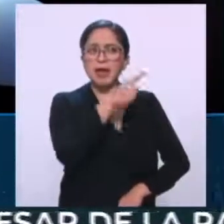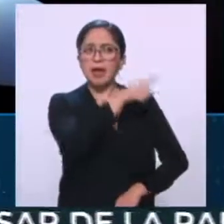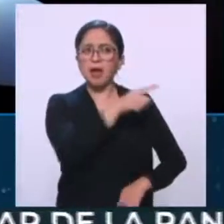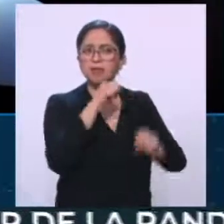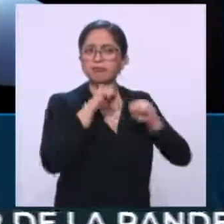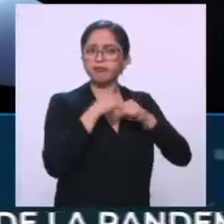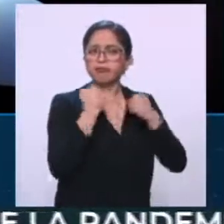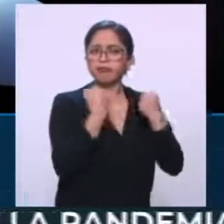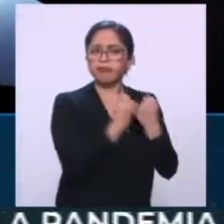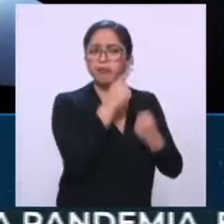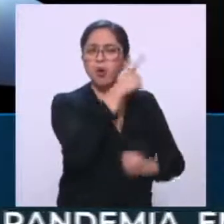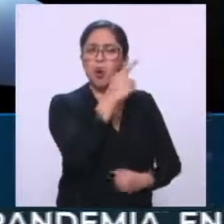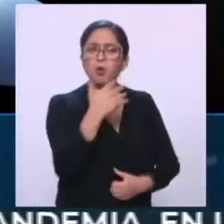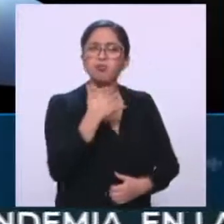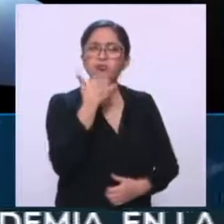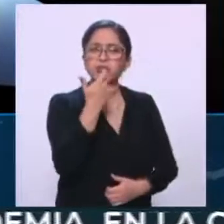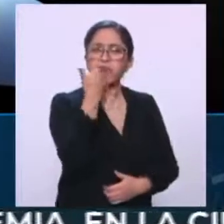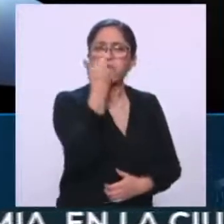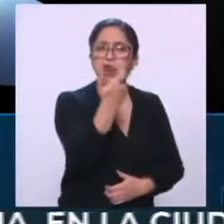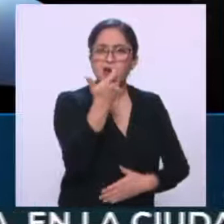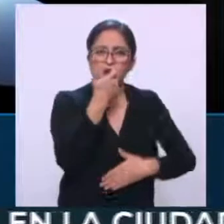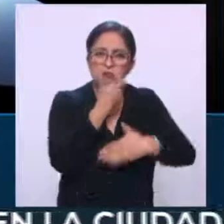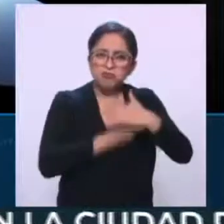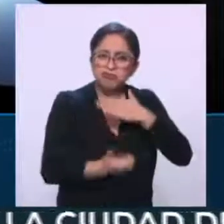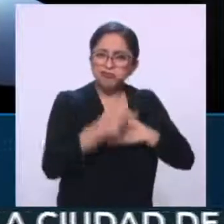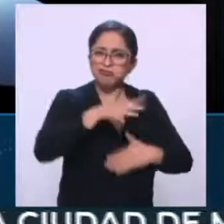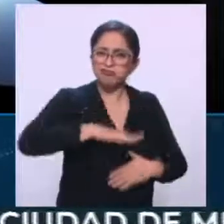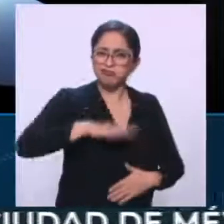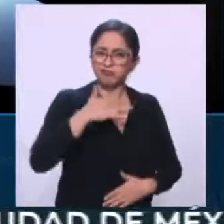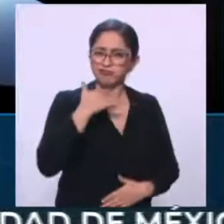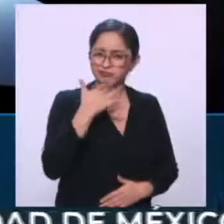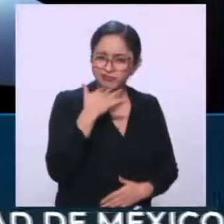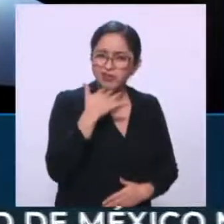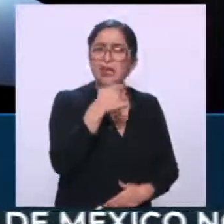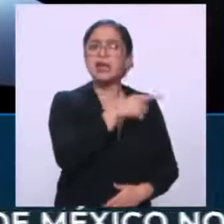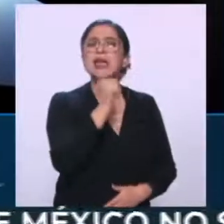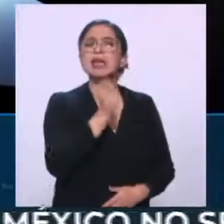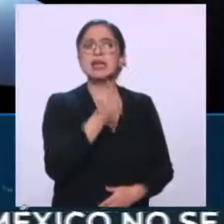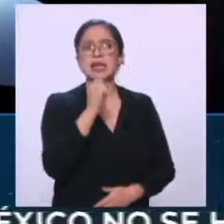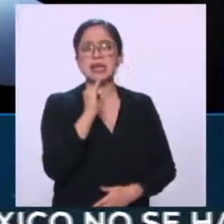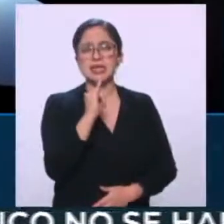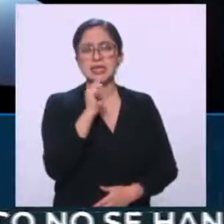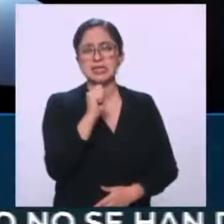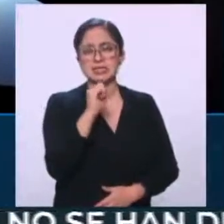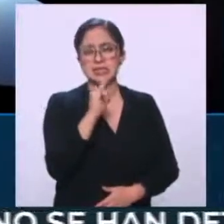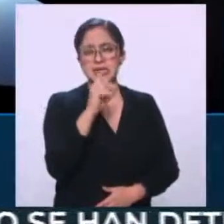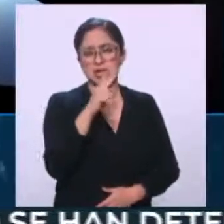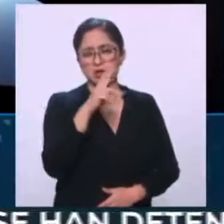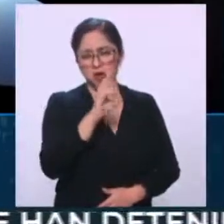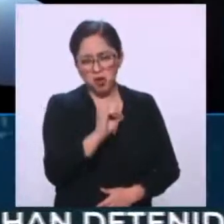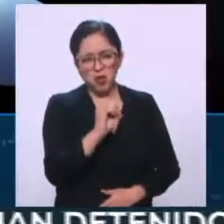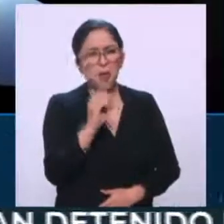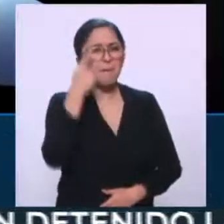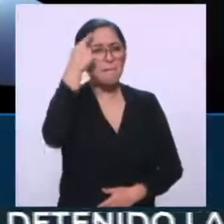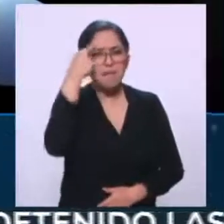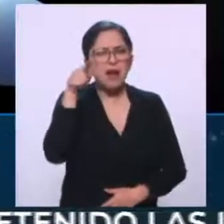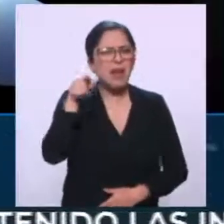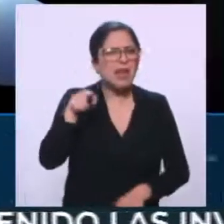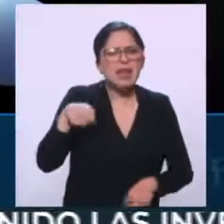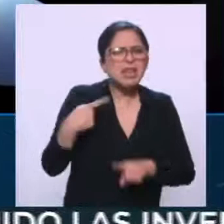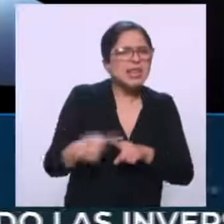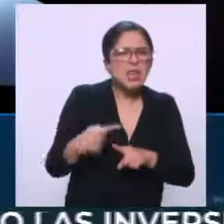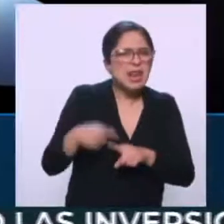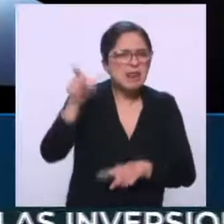la organización de Fausto Isidro Mesa Flores, que para ilustrar a nuestro público es el